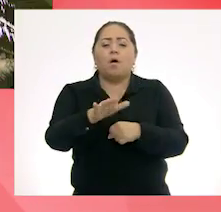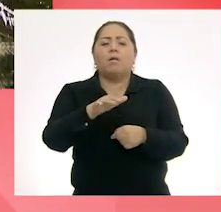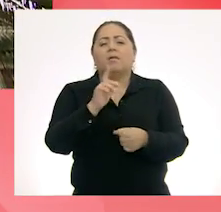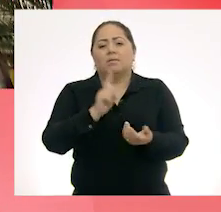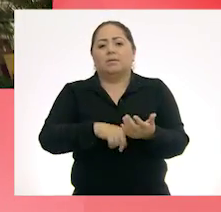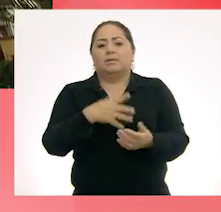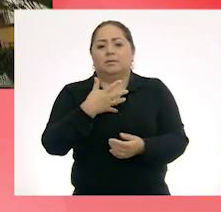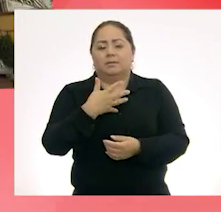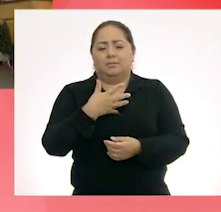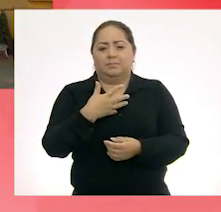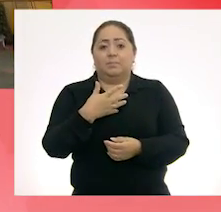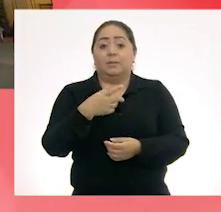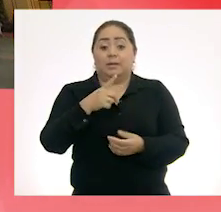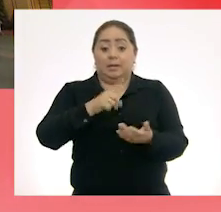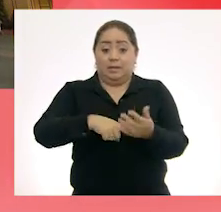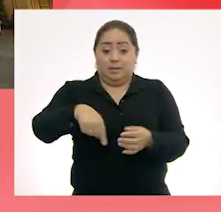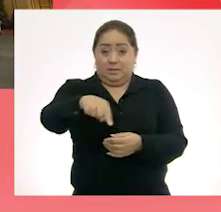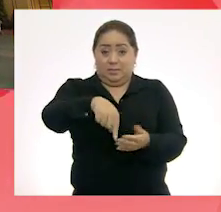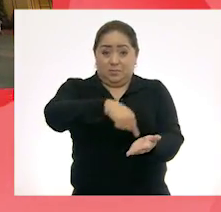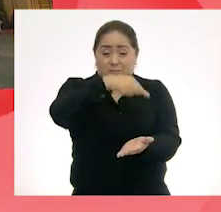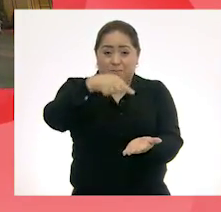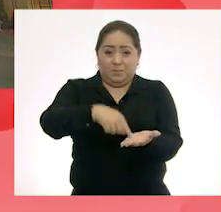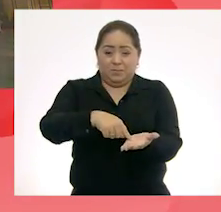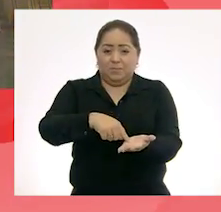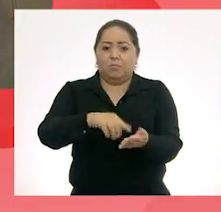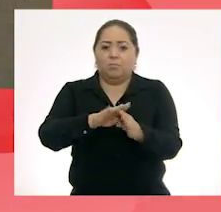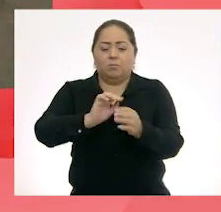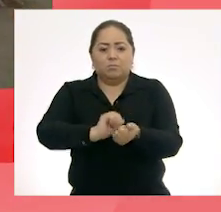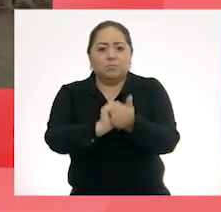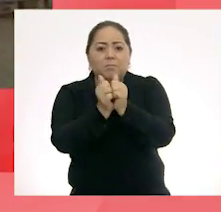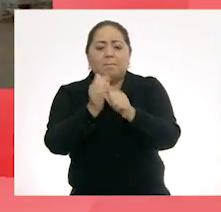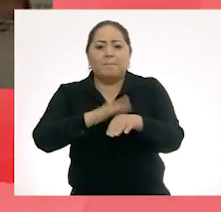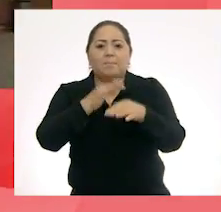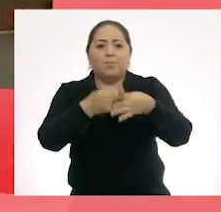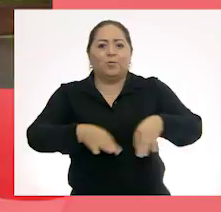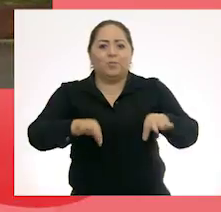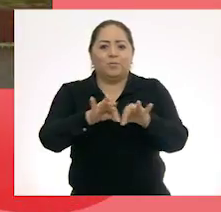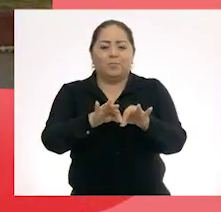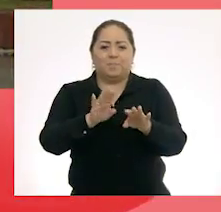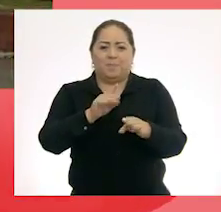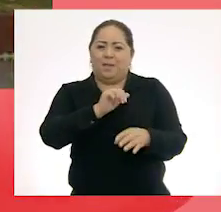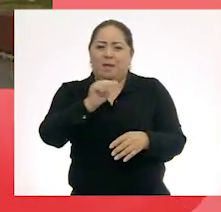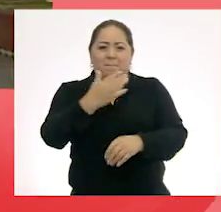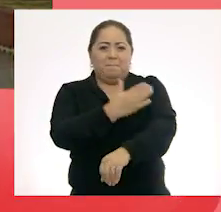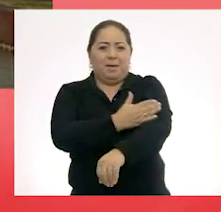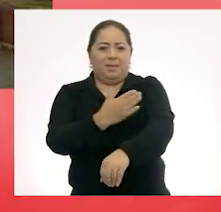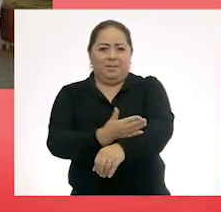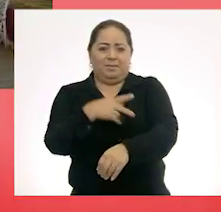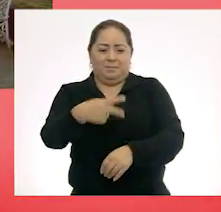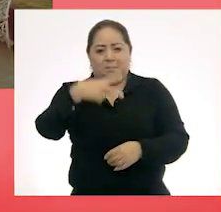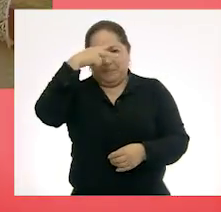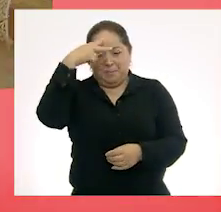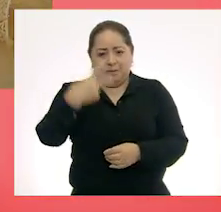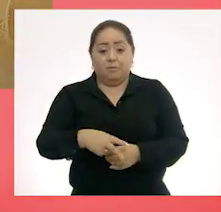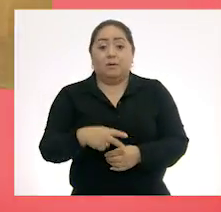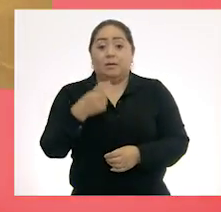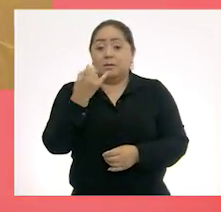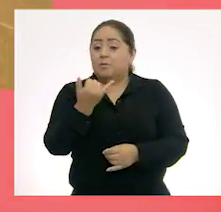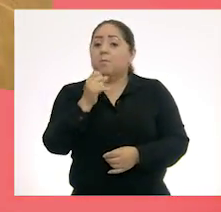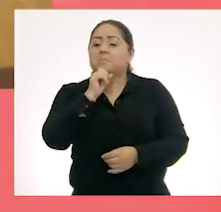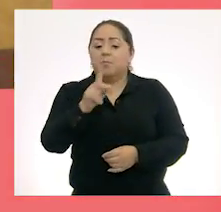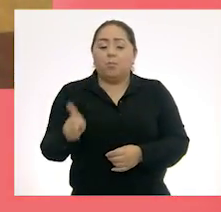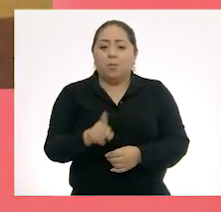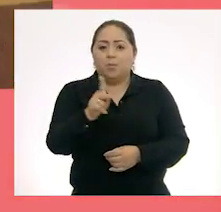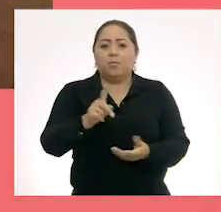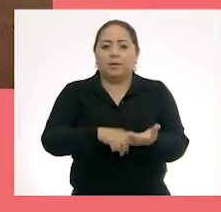tener tal auge que esta zona se convirtió en una de las más importantes abastecedoras de madera en México. Es también un